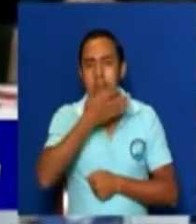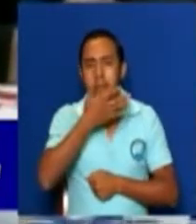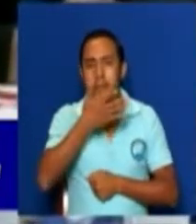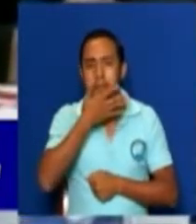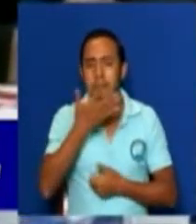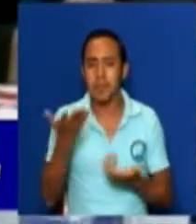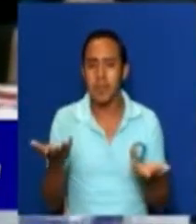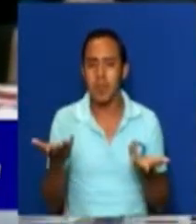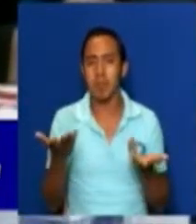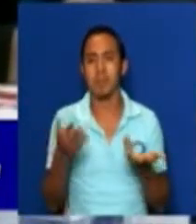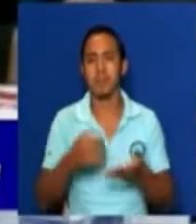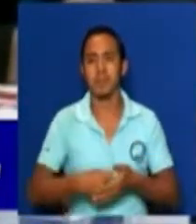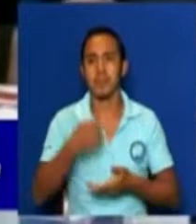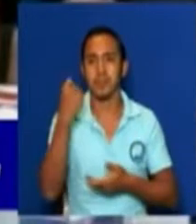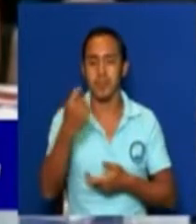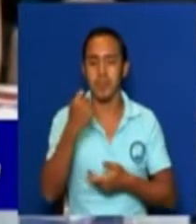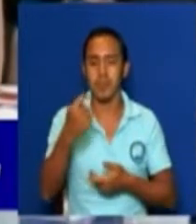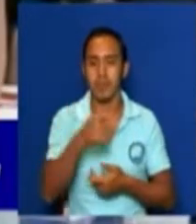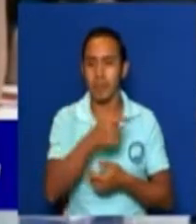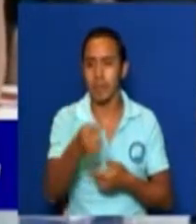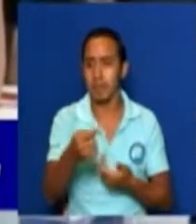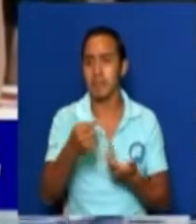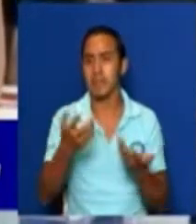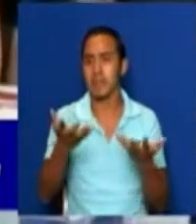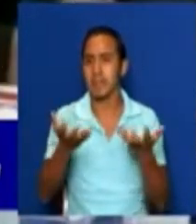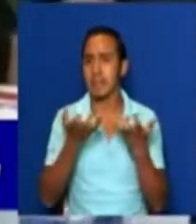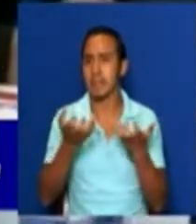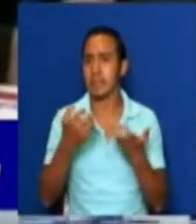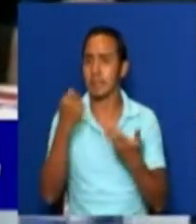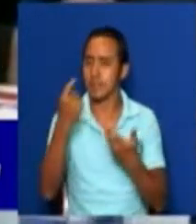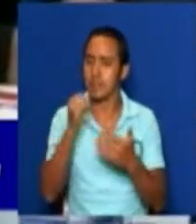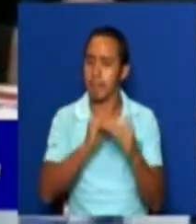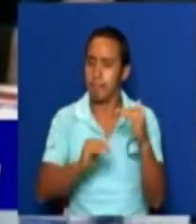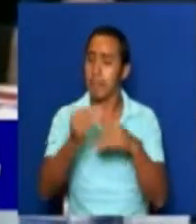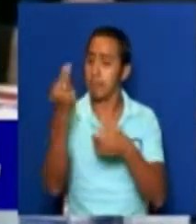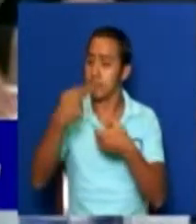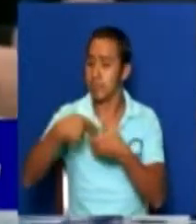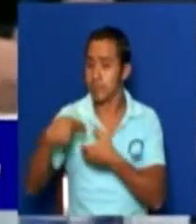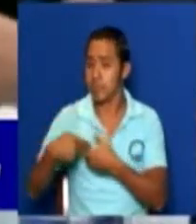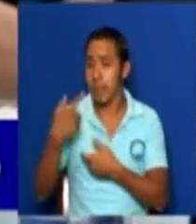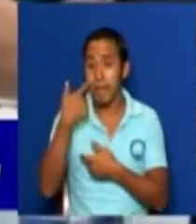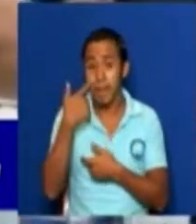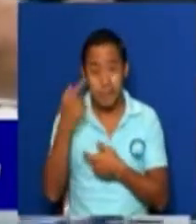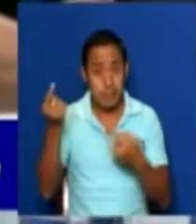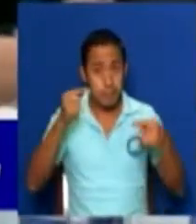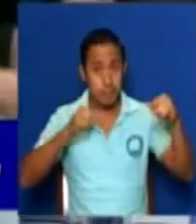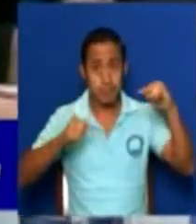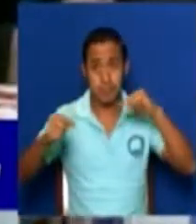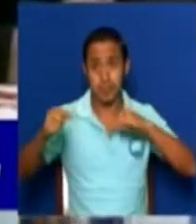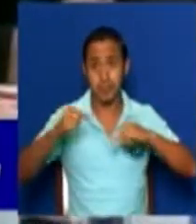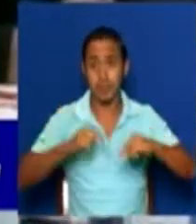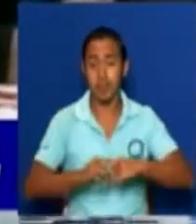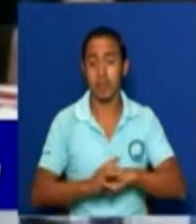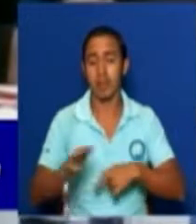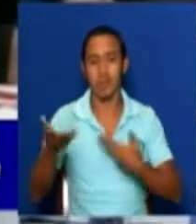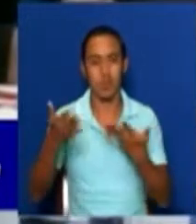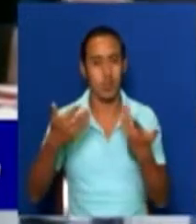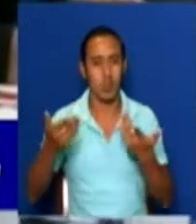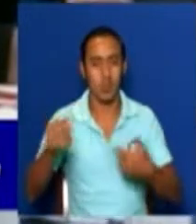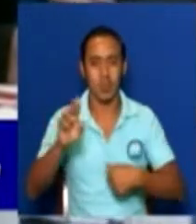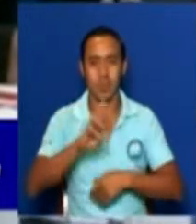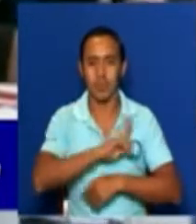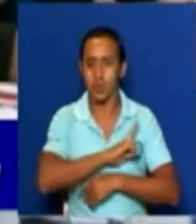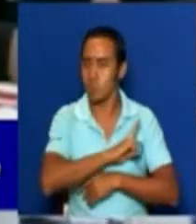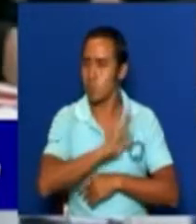que todavía no tenemos la oferta de empleo que queremos. Pero vean la estrategia, porque no tenemos un gobierno